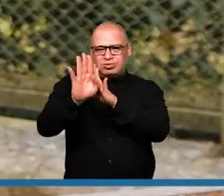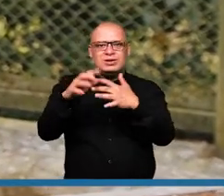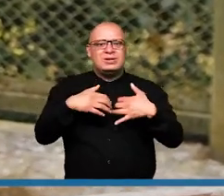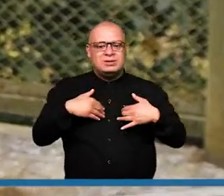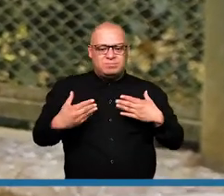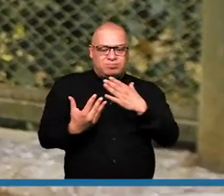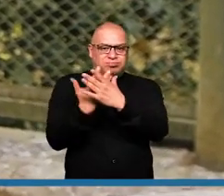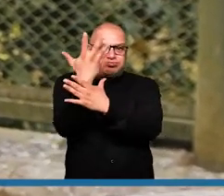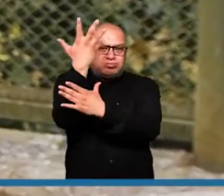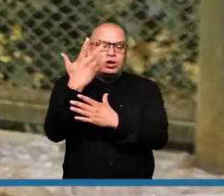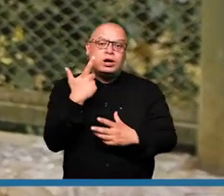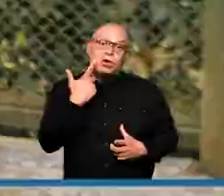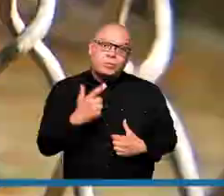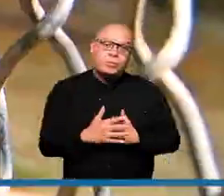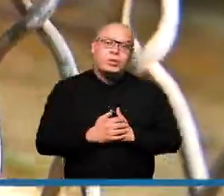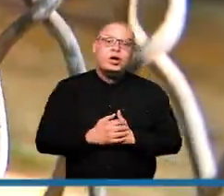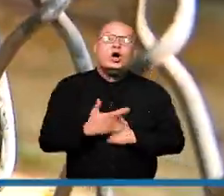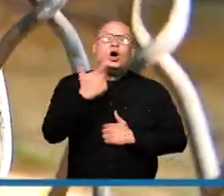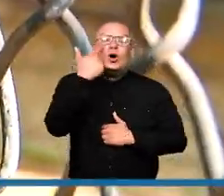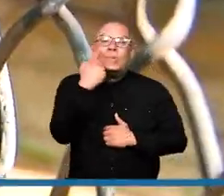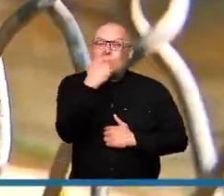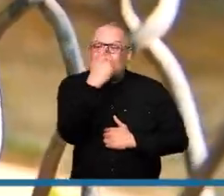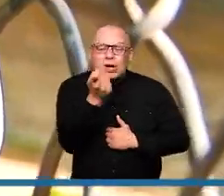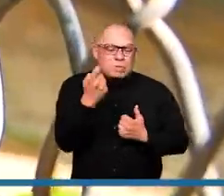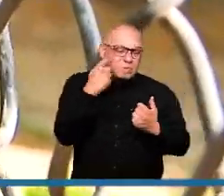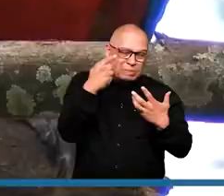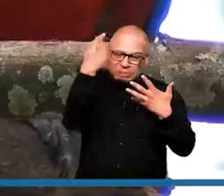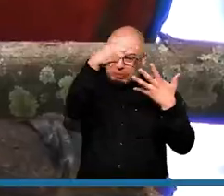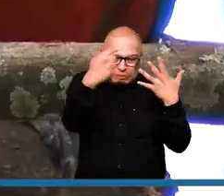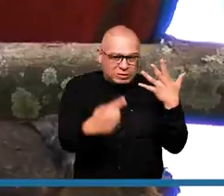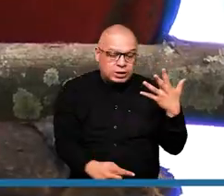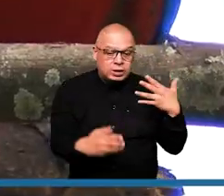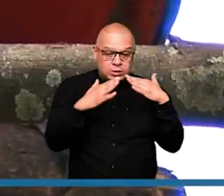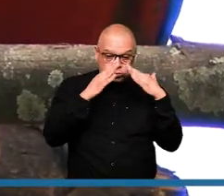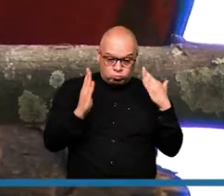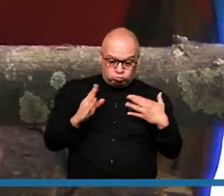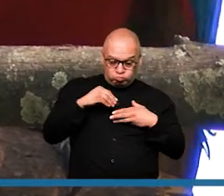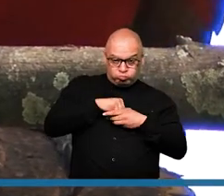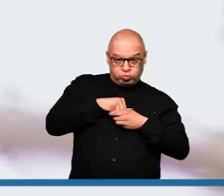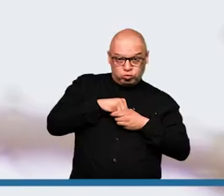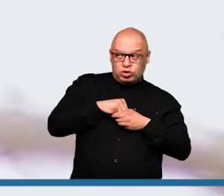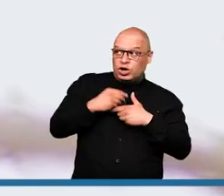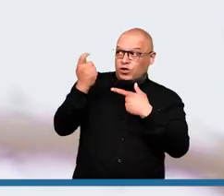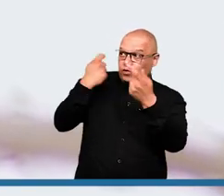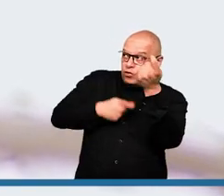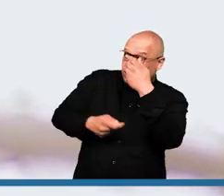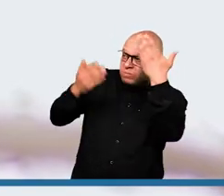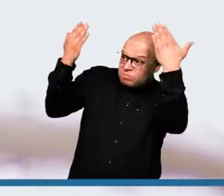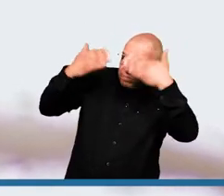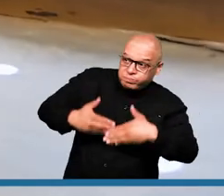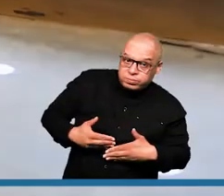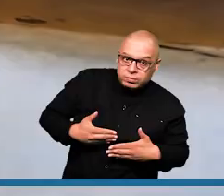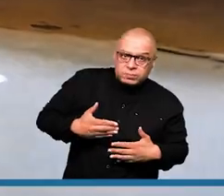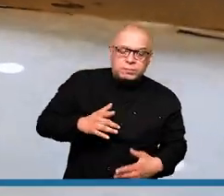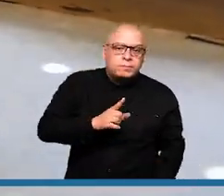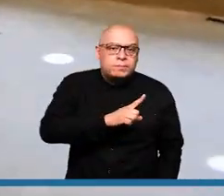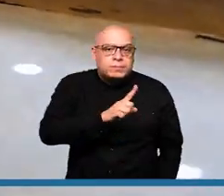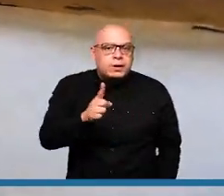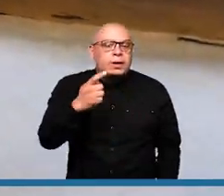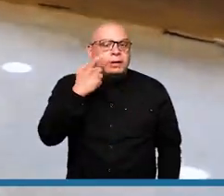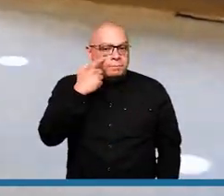La tenencia ilegal de fauna silvestre, el tráfico, el transporte o la comercialización ilegal de fauna silvestre puede dar